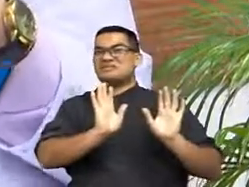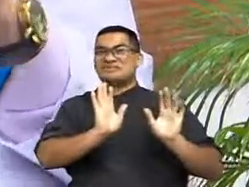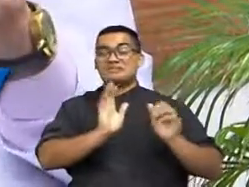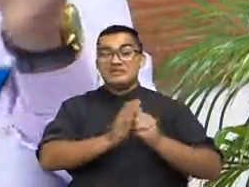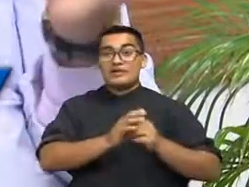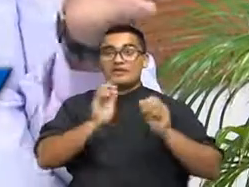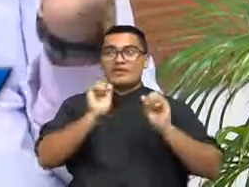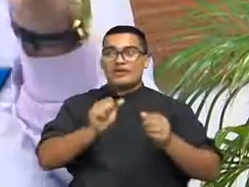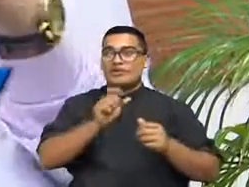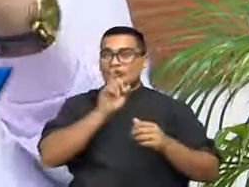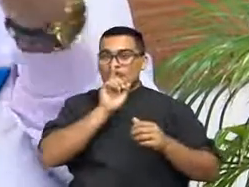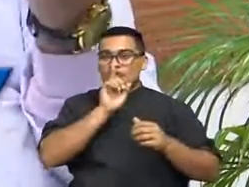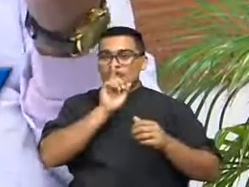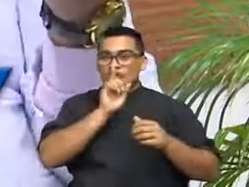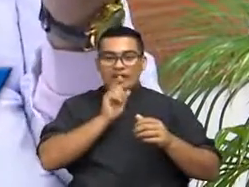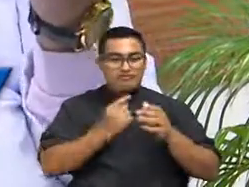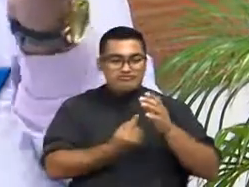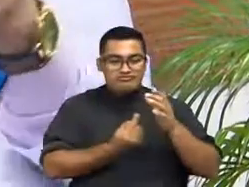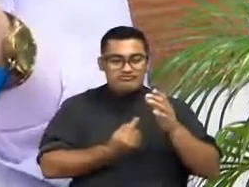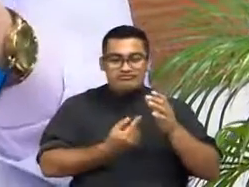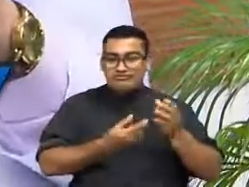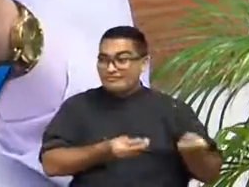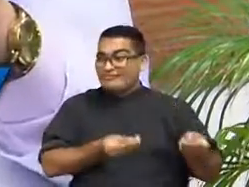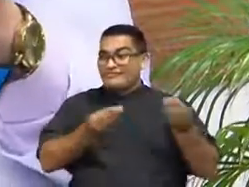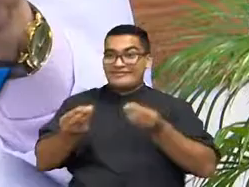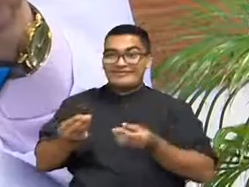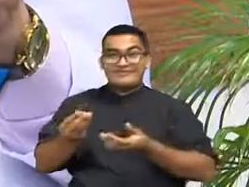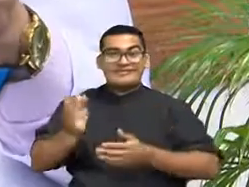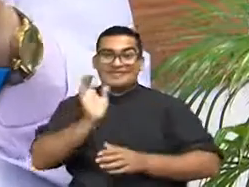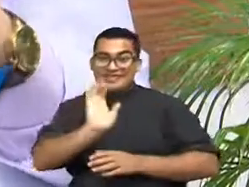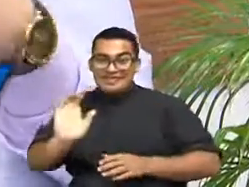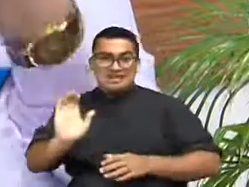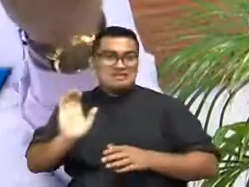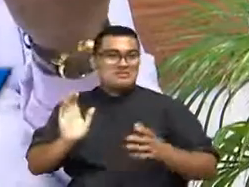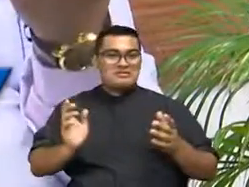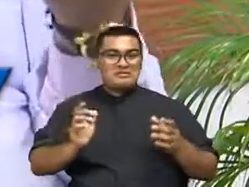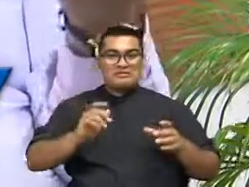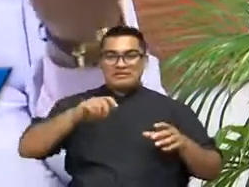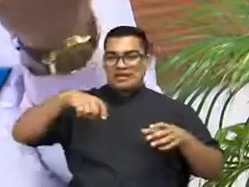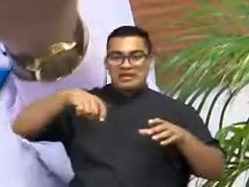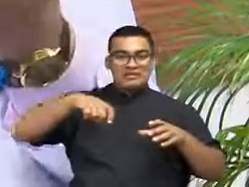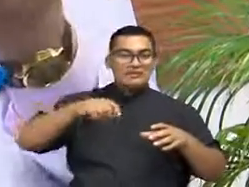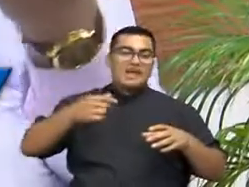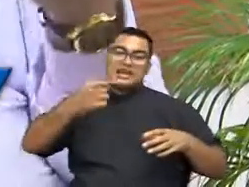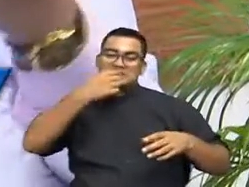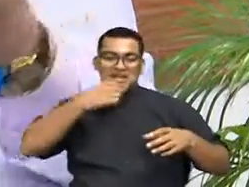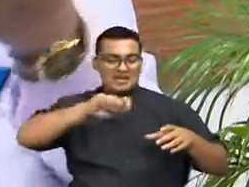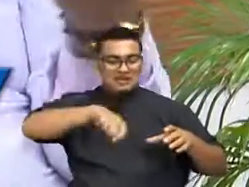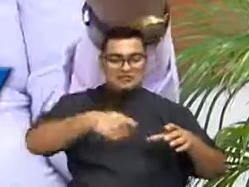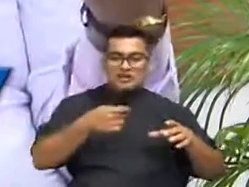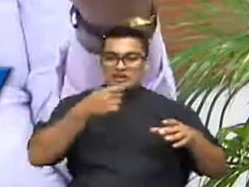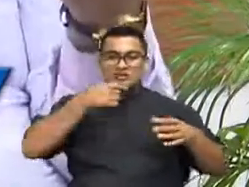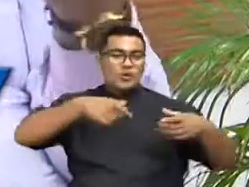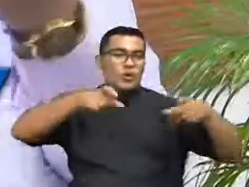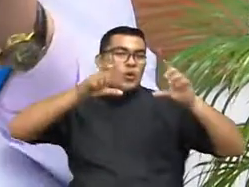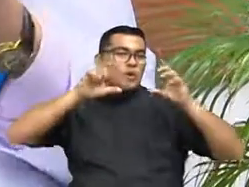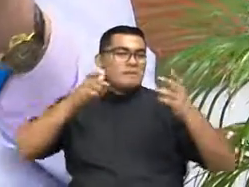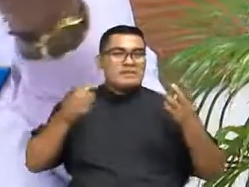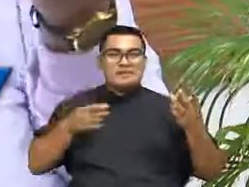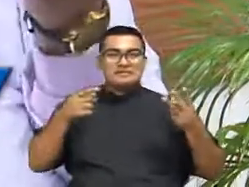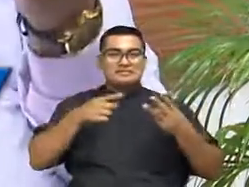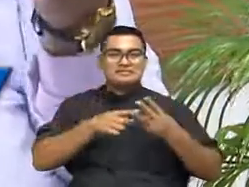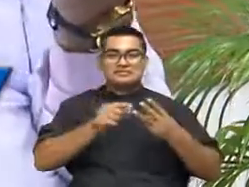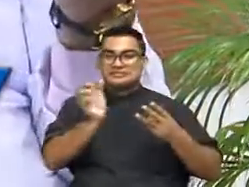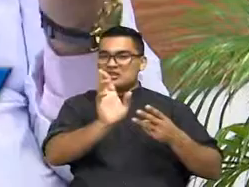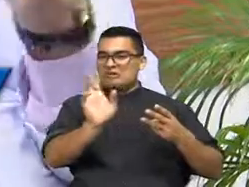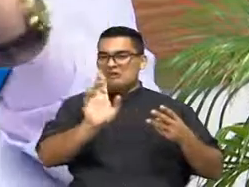sí, puedes darle hasta cinco veces al día, le puedes dar frijoles molidos, frijoles, los puedes variar, sí, frijoles sopa. Molidos en sopa, frijoles en